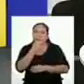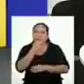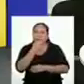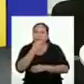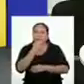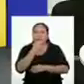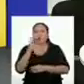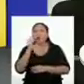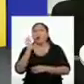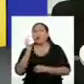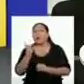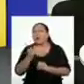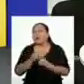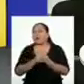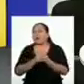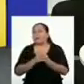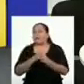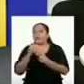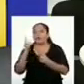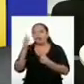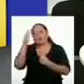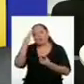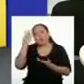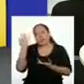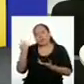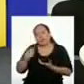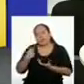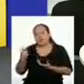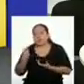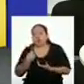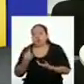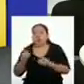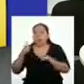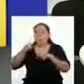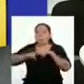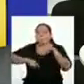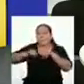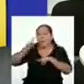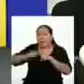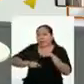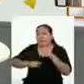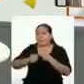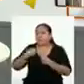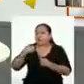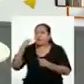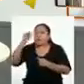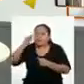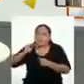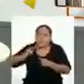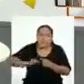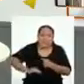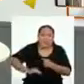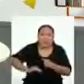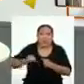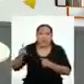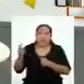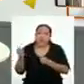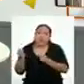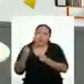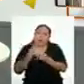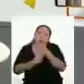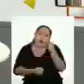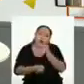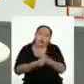Oye, Carlitos, tú sabes que tú y yo somos primos, que desde chiquitos nos hemos tenido harta